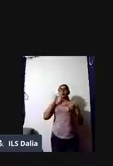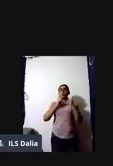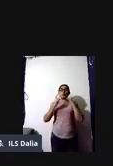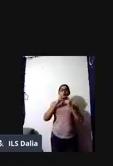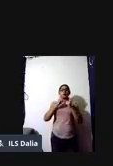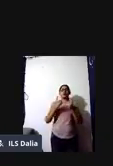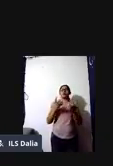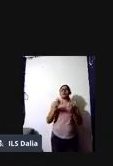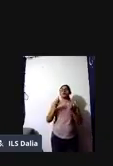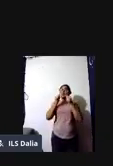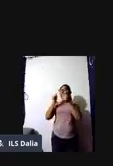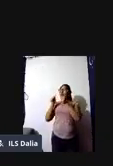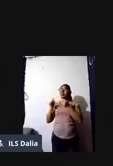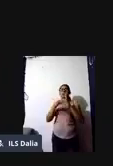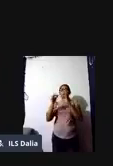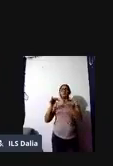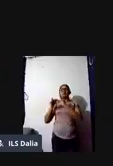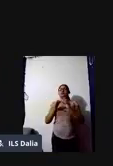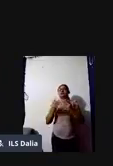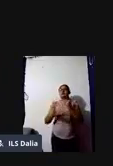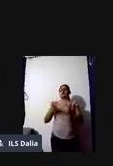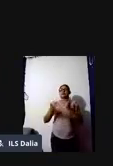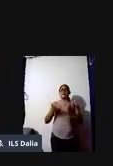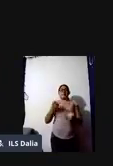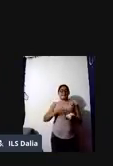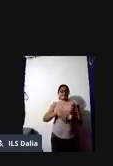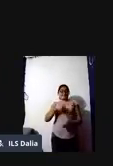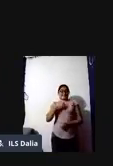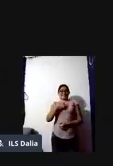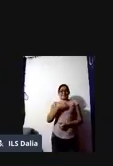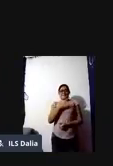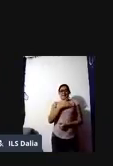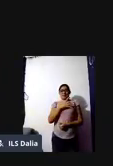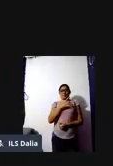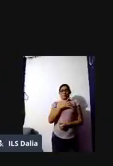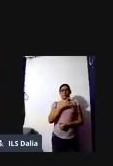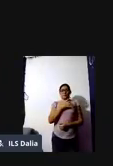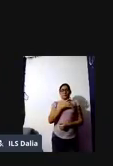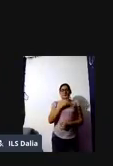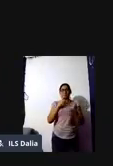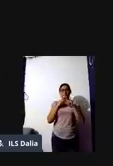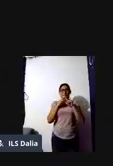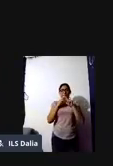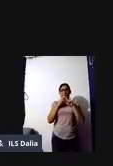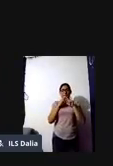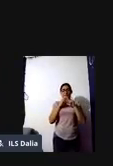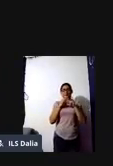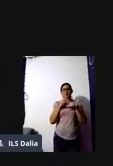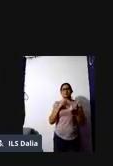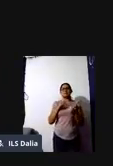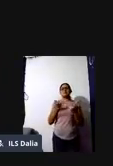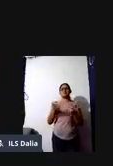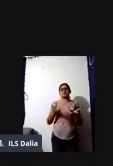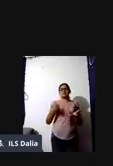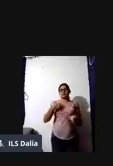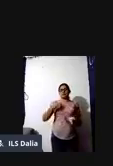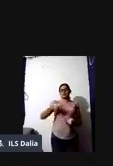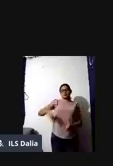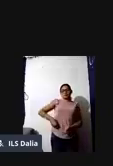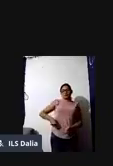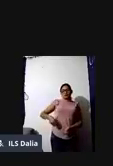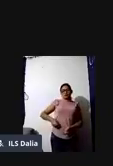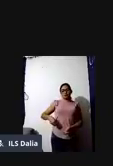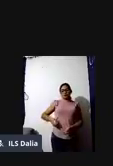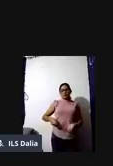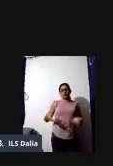o más bien a causa del miedo y de la culpa. ¿Por qué?